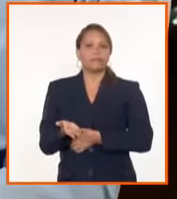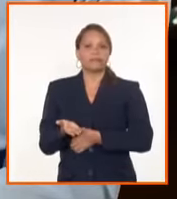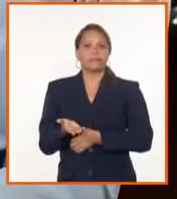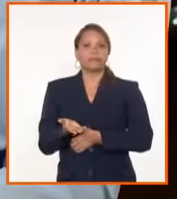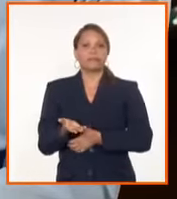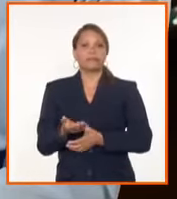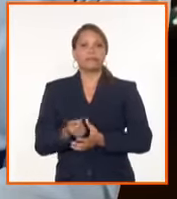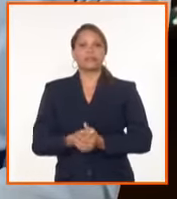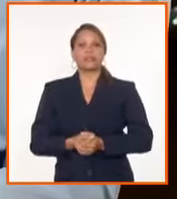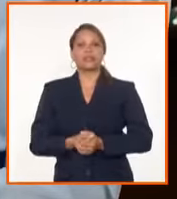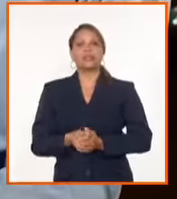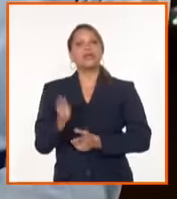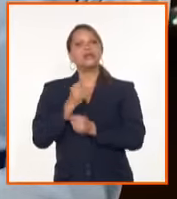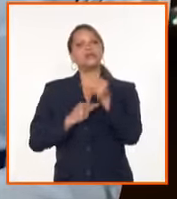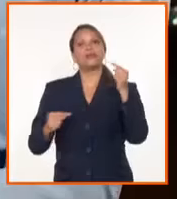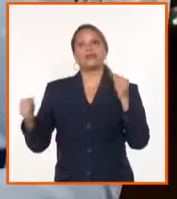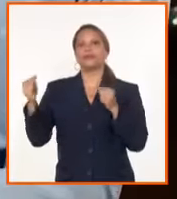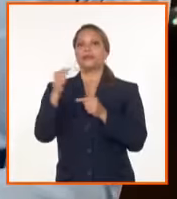una prioridad.